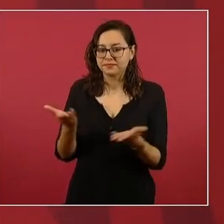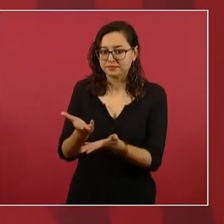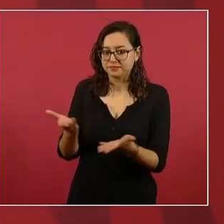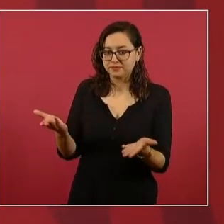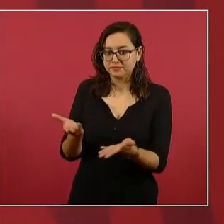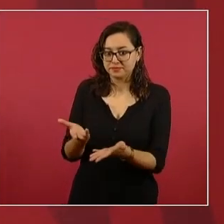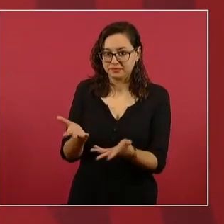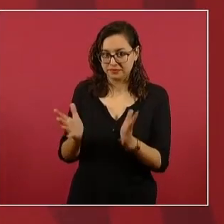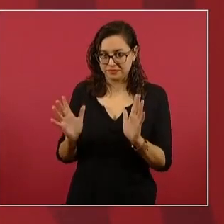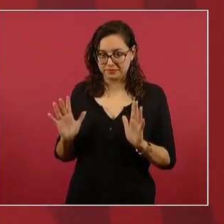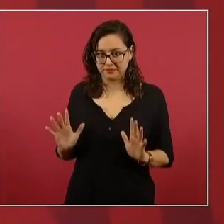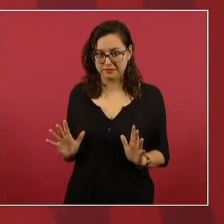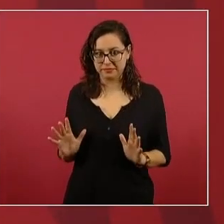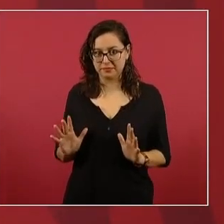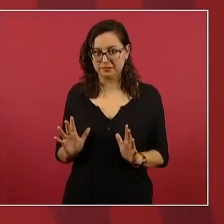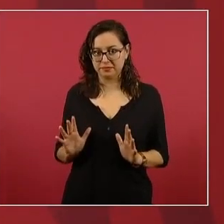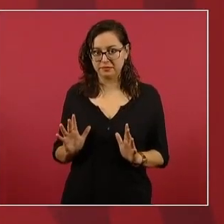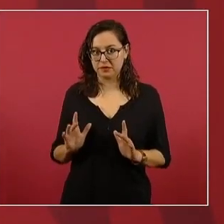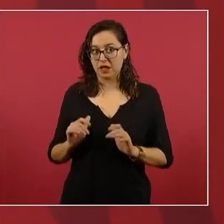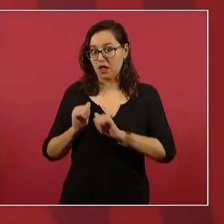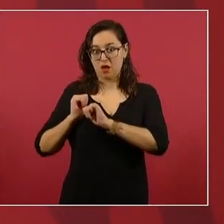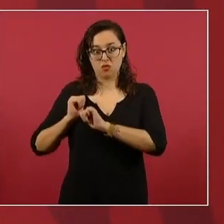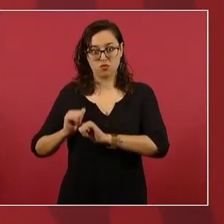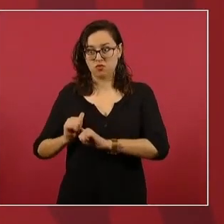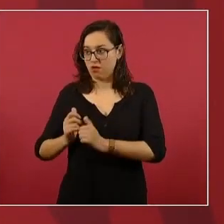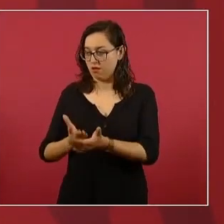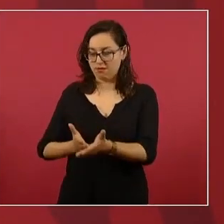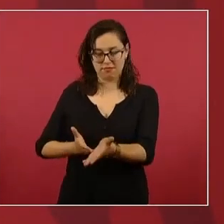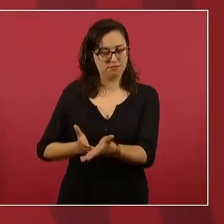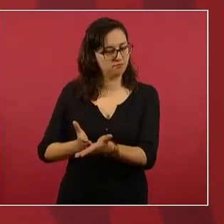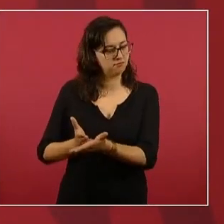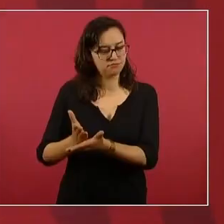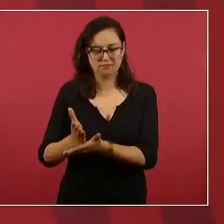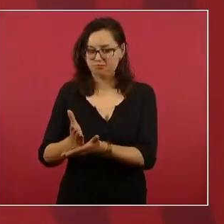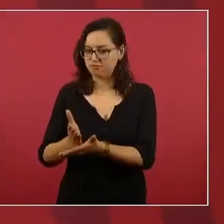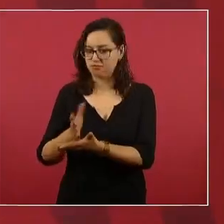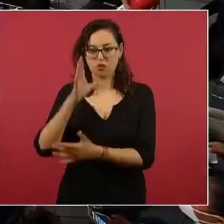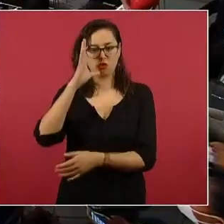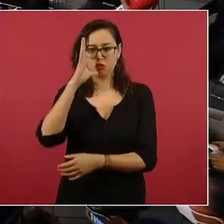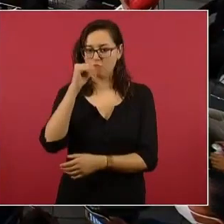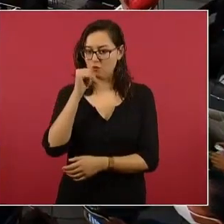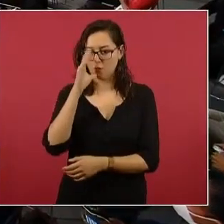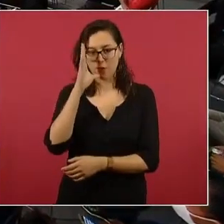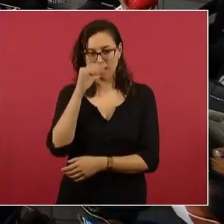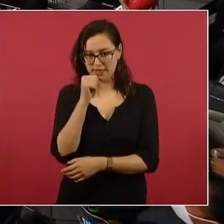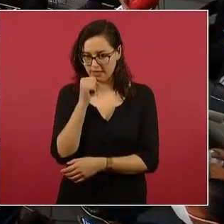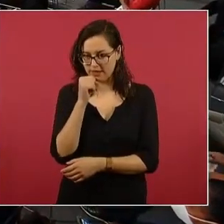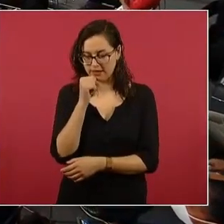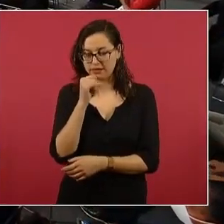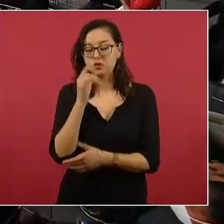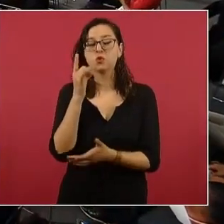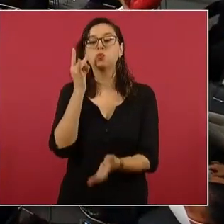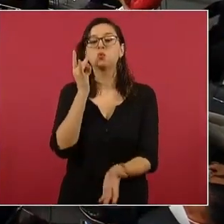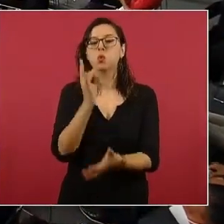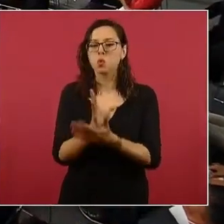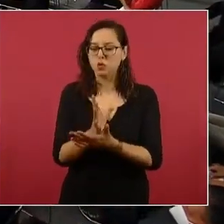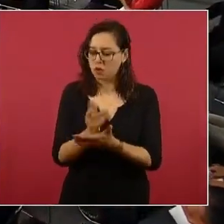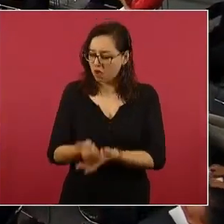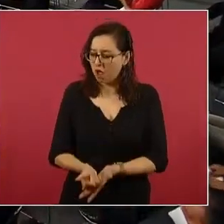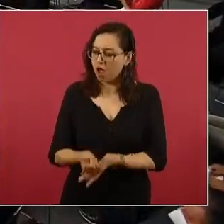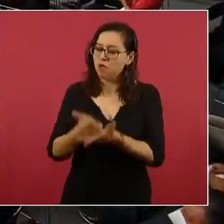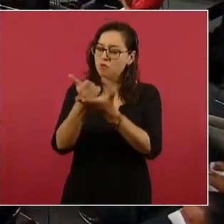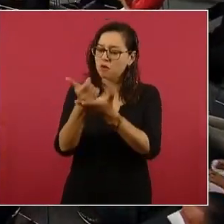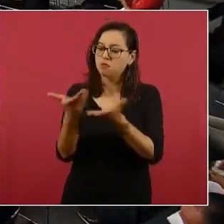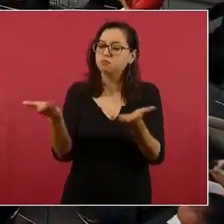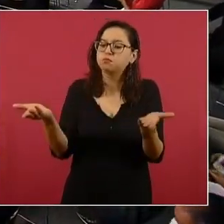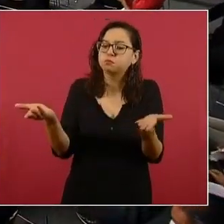no oficioso, sino que el facilitador, conciliador,